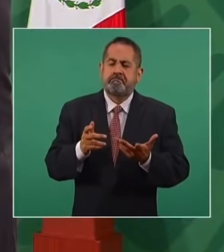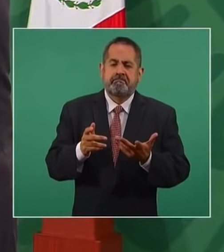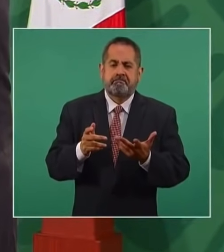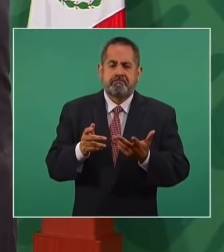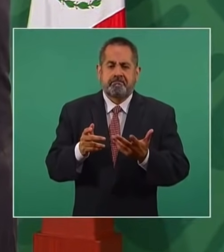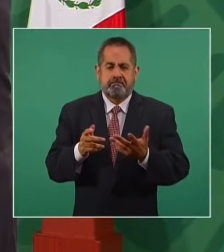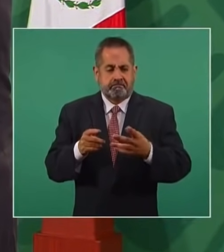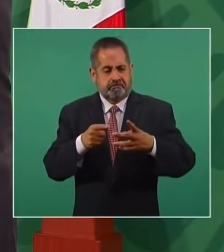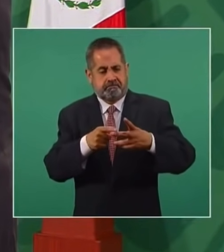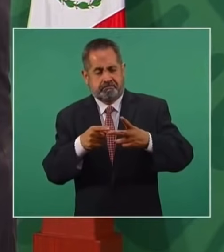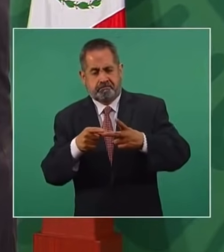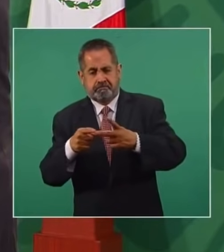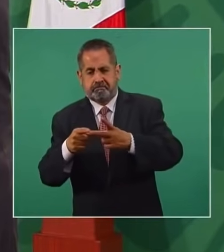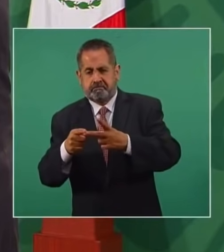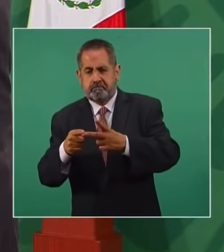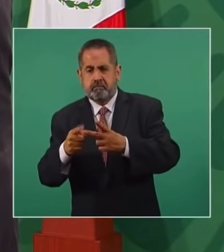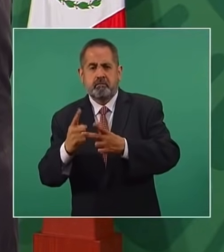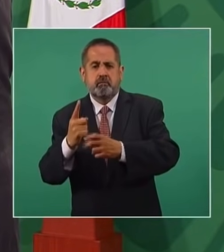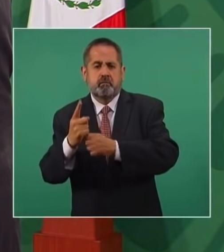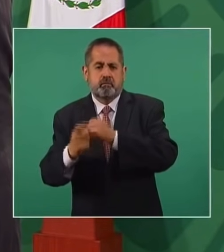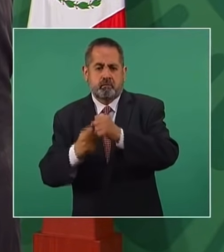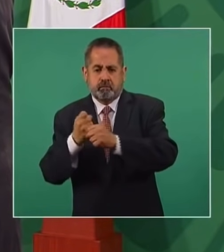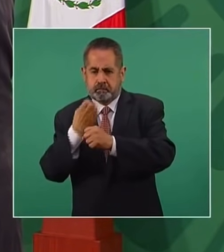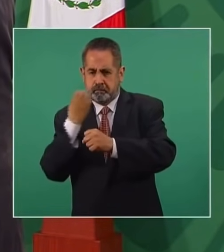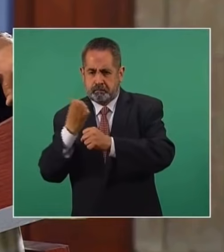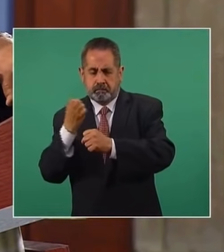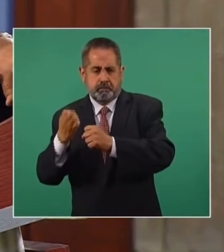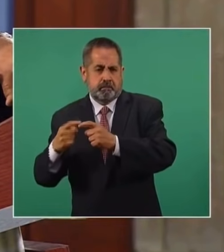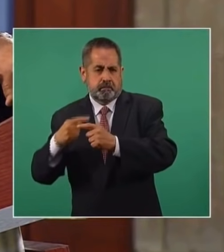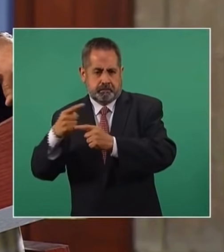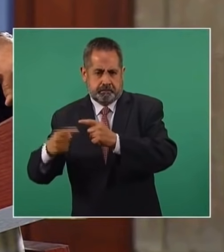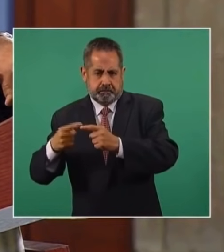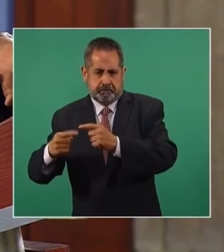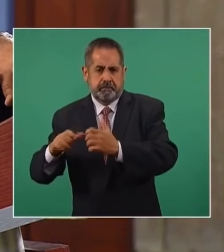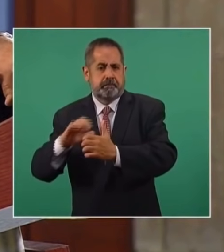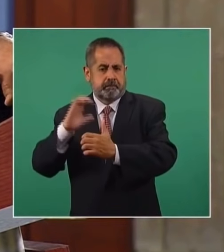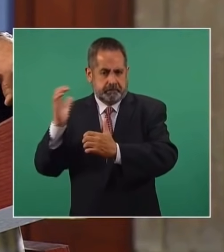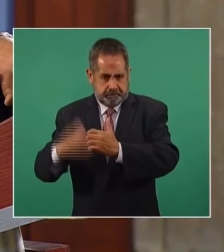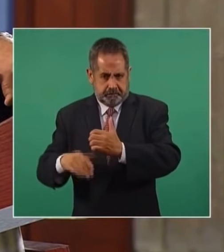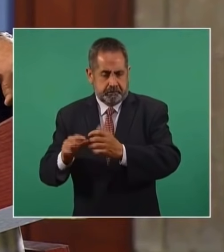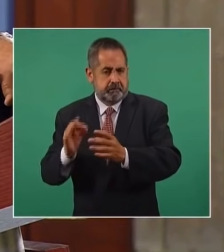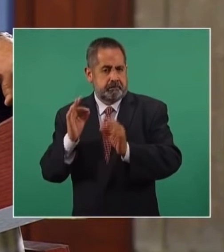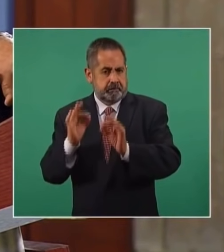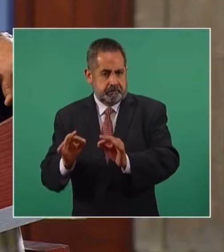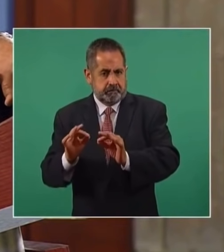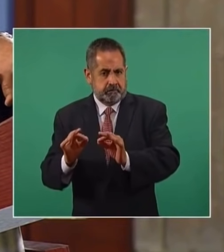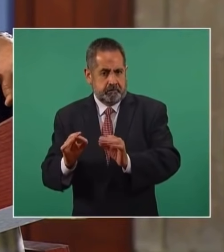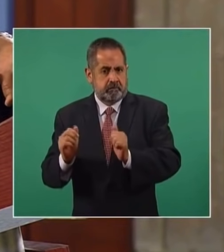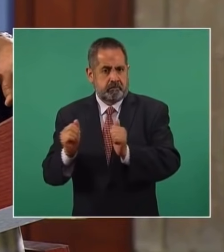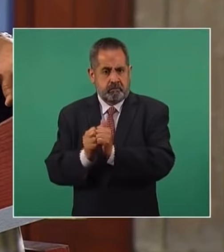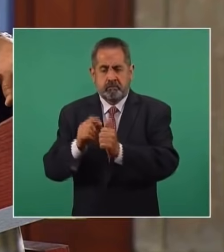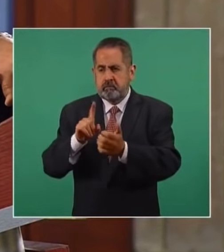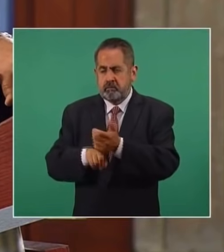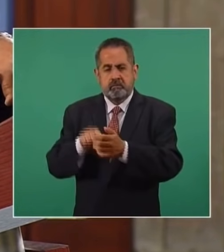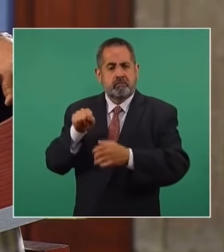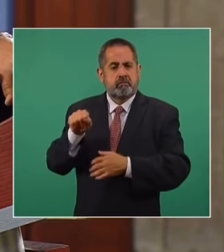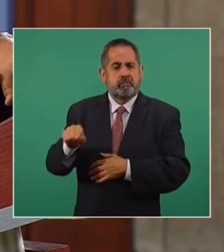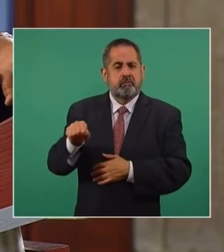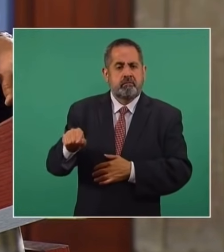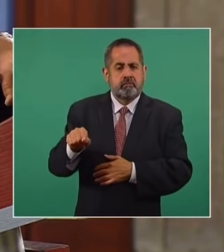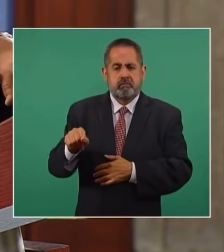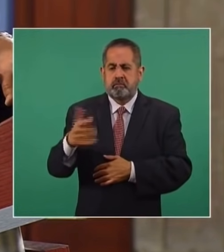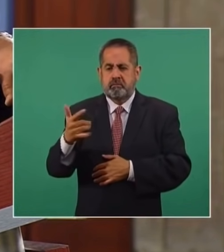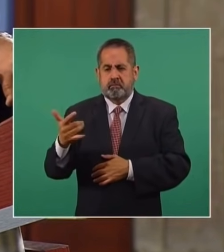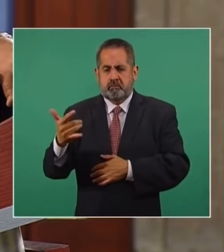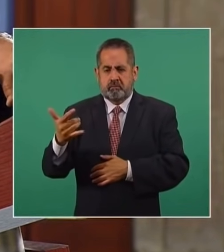el curso, el ciclo escolar, terminar en